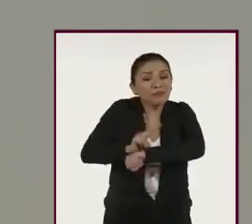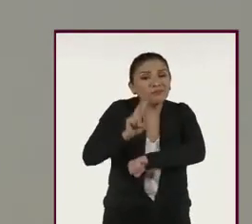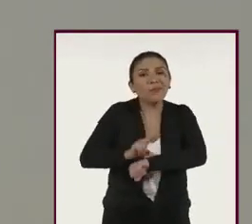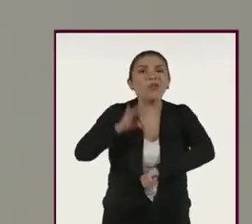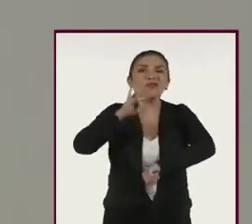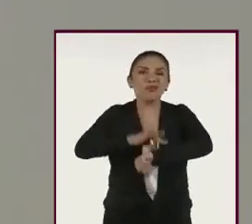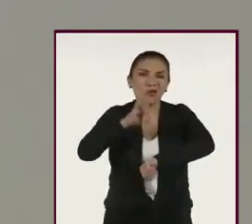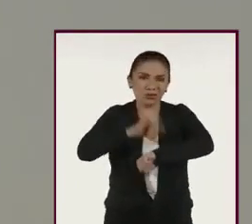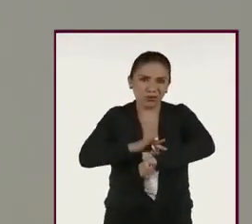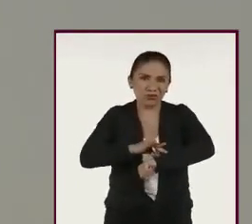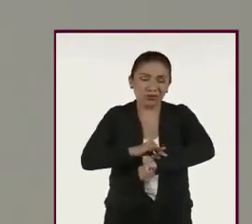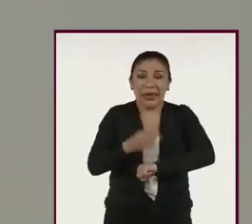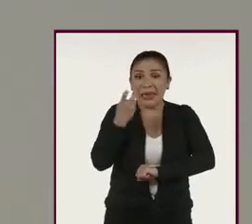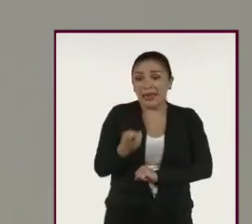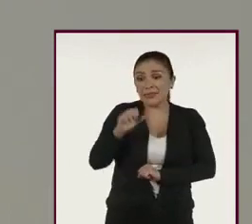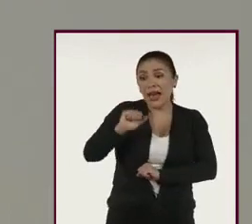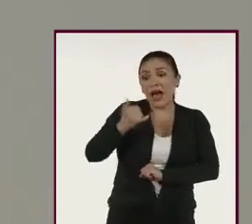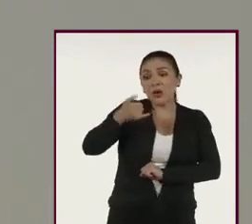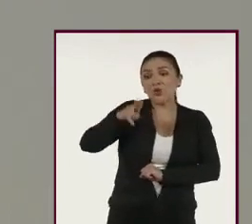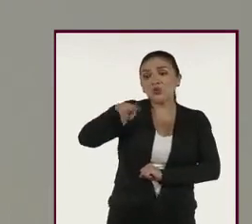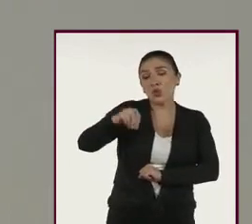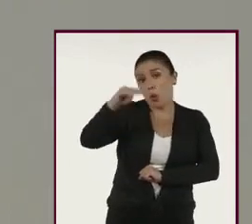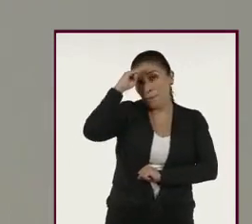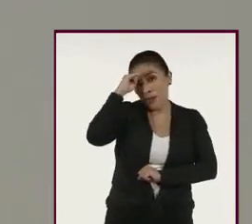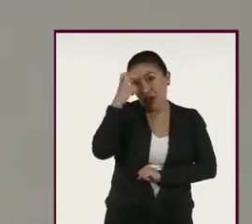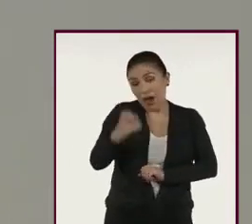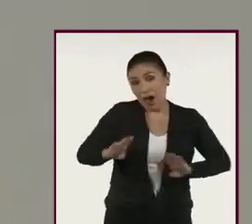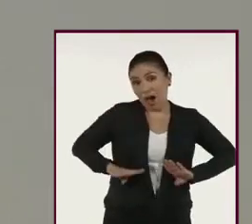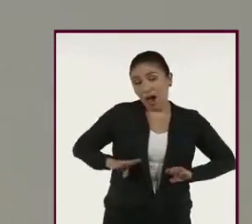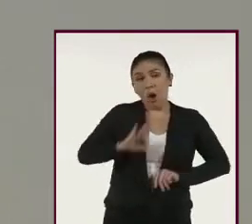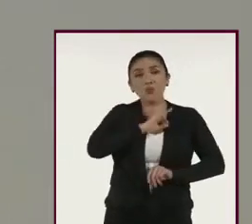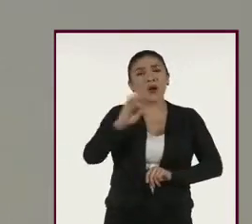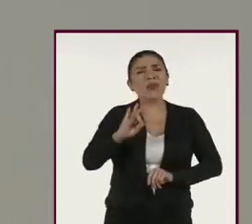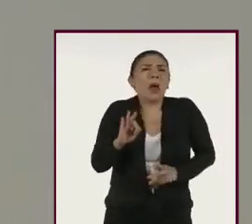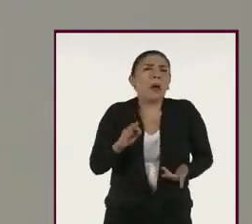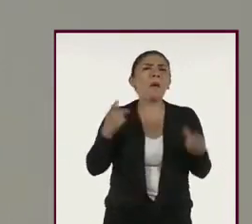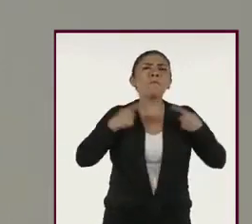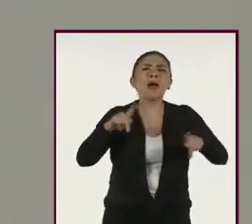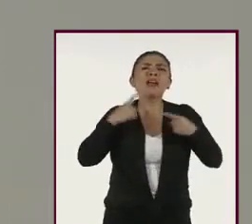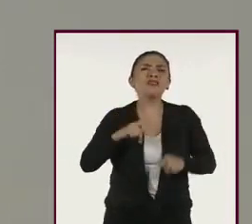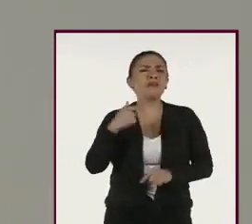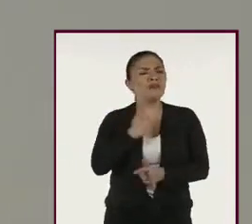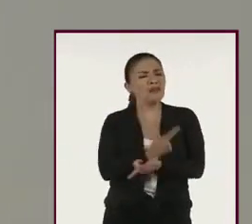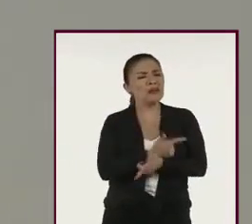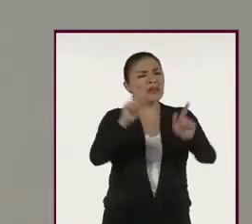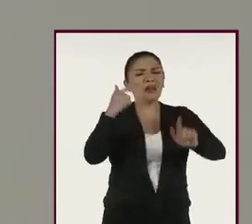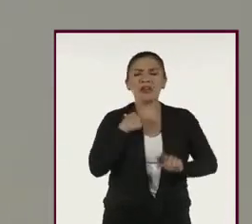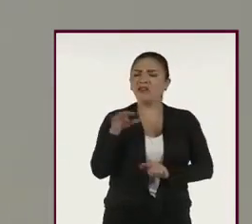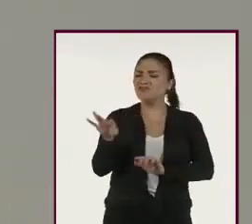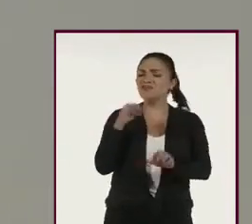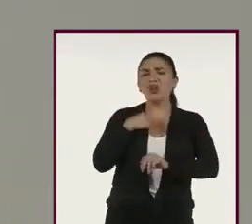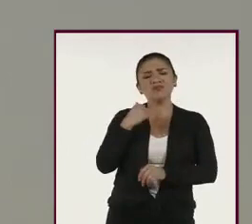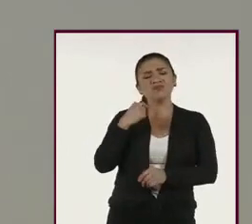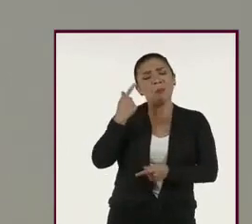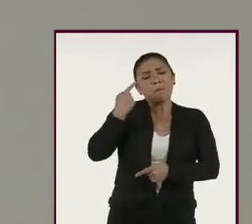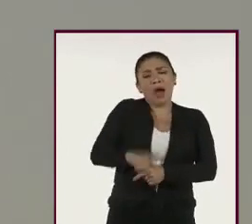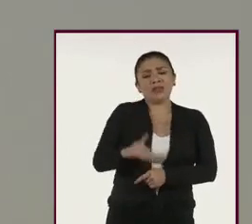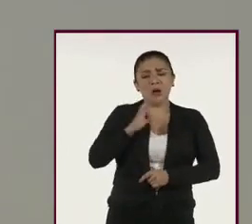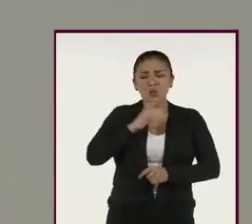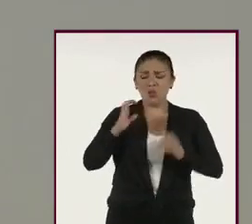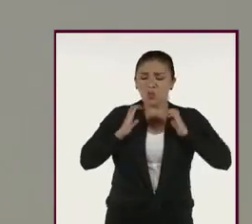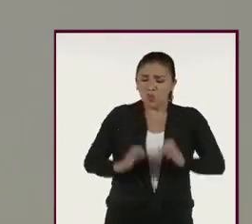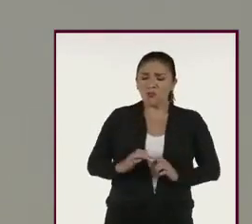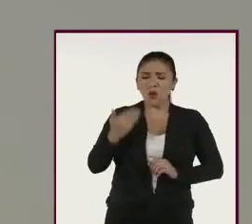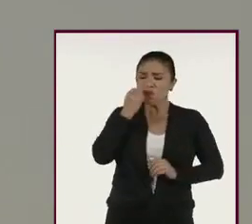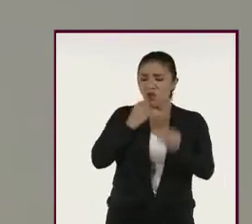médico. El ayuno intermitente no es una conducta que se pudiera adoptar por cualquier persona, porque justo depende de cómo se regula